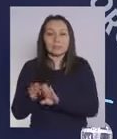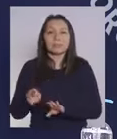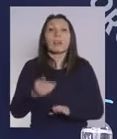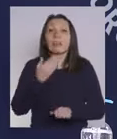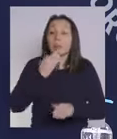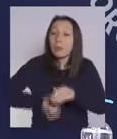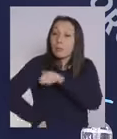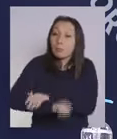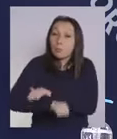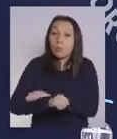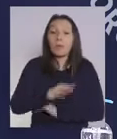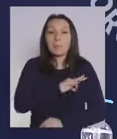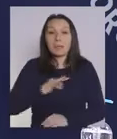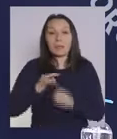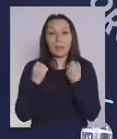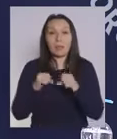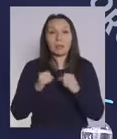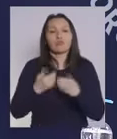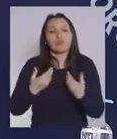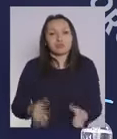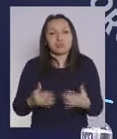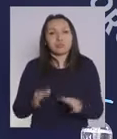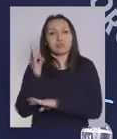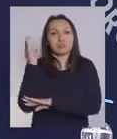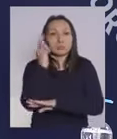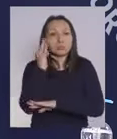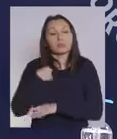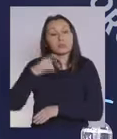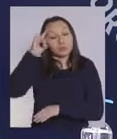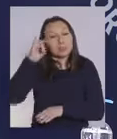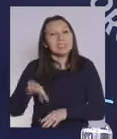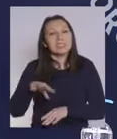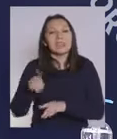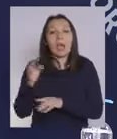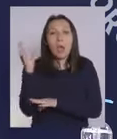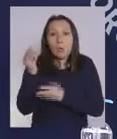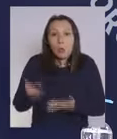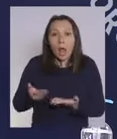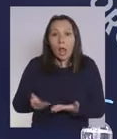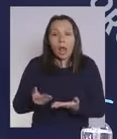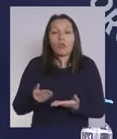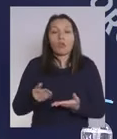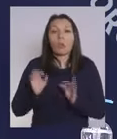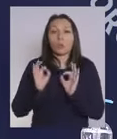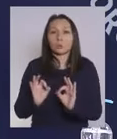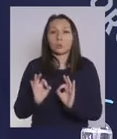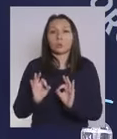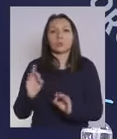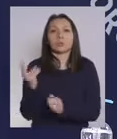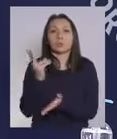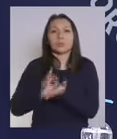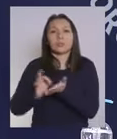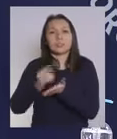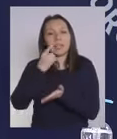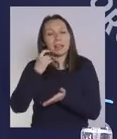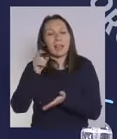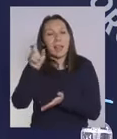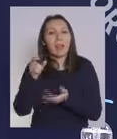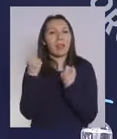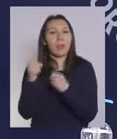al fútbol, el Ministerio del Deporte ha tenido reuniones y sé que estaba en reunión ahora particularmente el subsecretario del